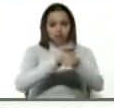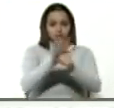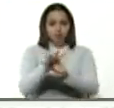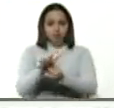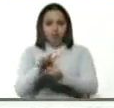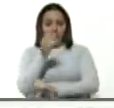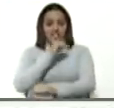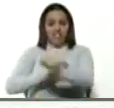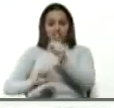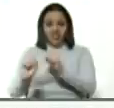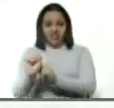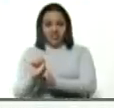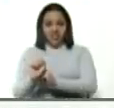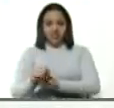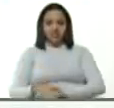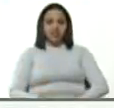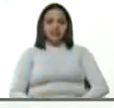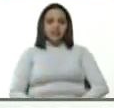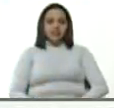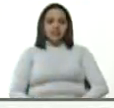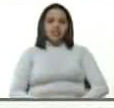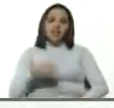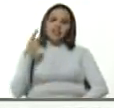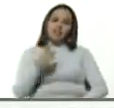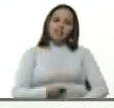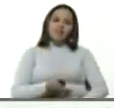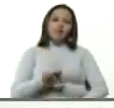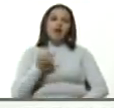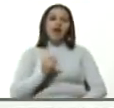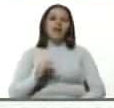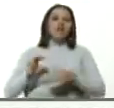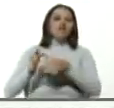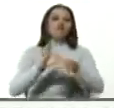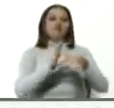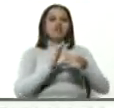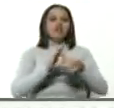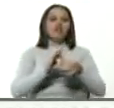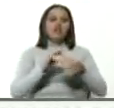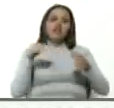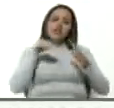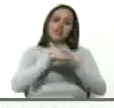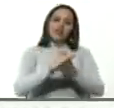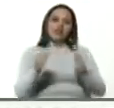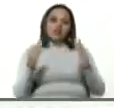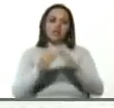de lucha contra el COVID-19, que nos tiene que mantener unidos y en casa. Adelante.